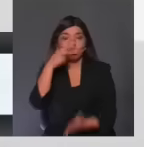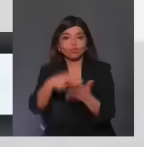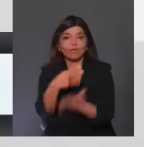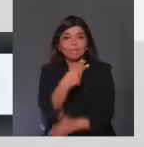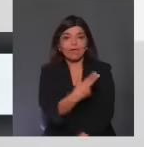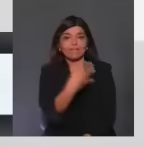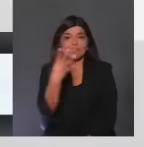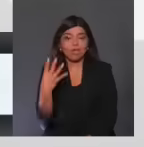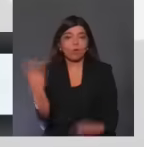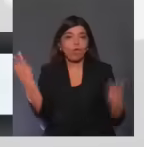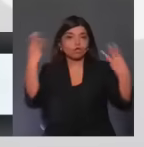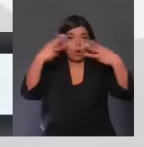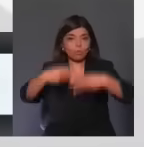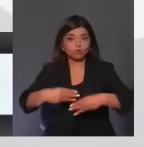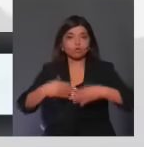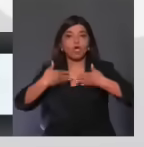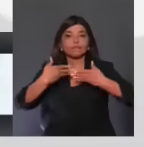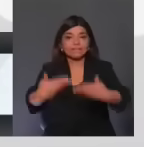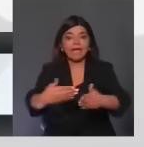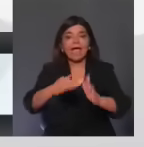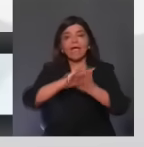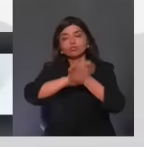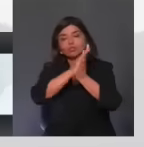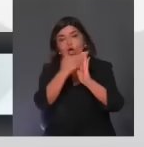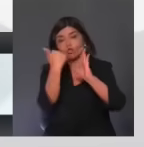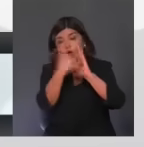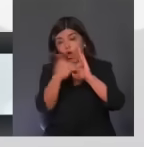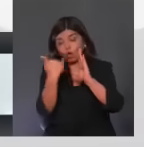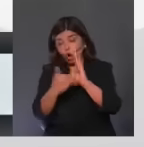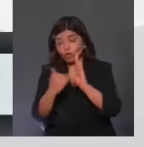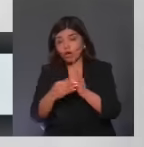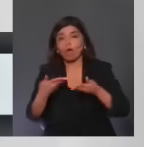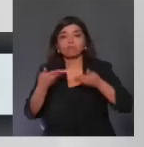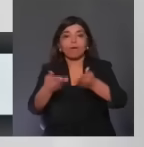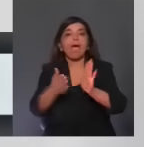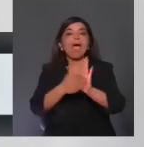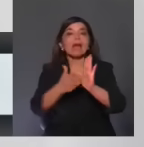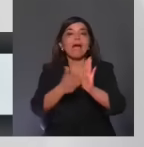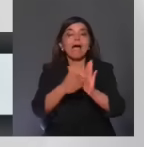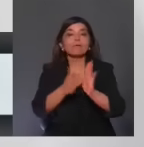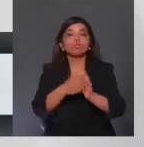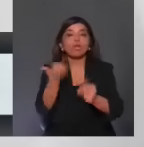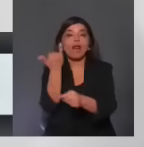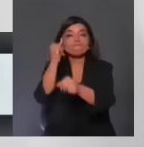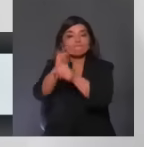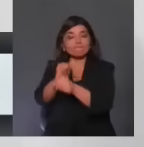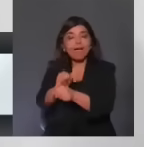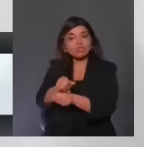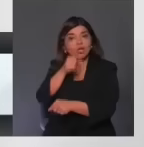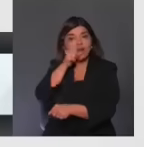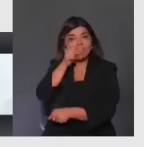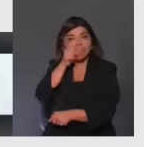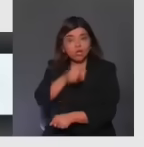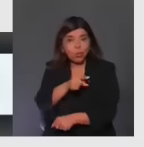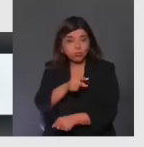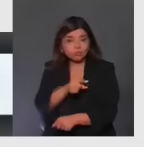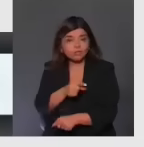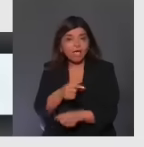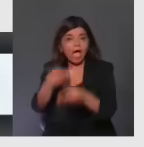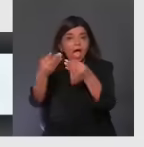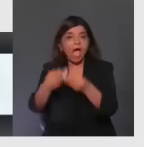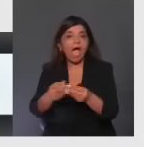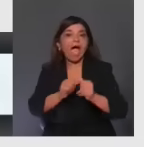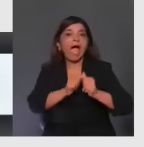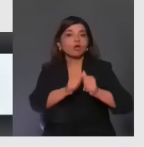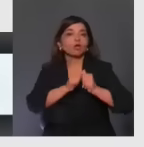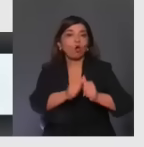Punta Arenas hice entrega de todos los correos enviados a Gabriel Boric para demostrar la falsedad de los hechos denunciados y dar cuenta del acoso sufrido